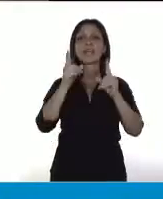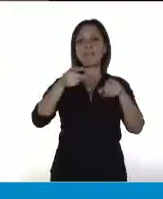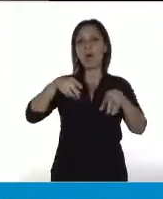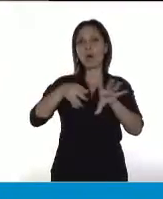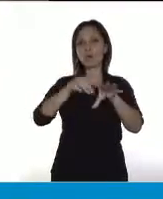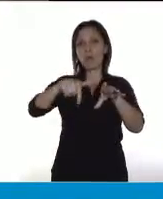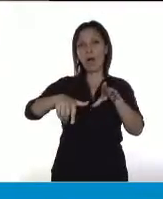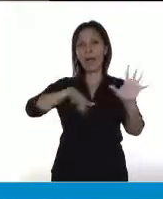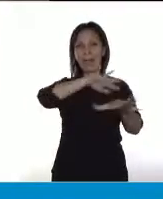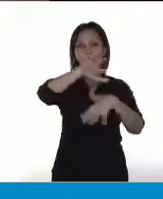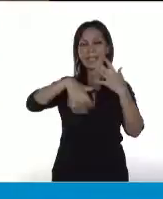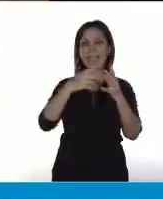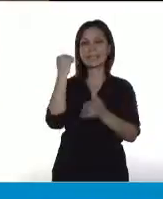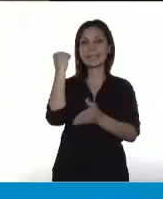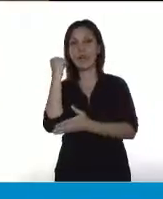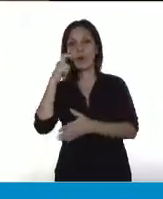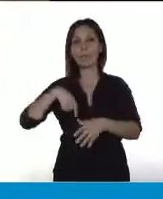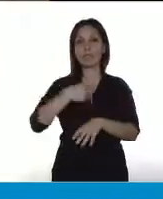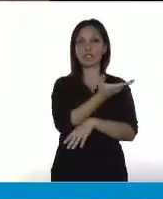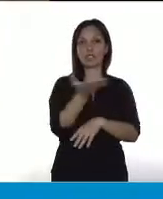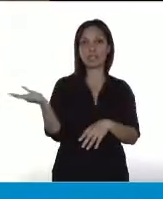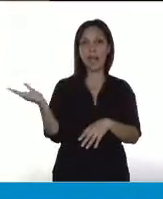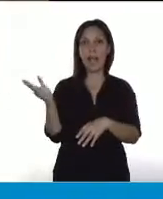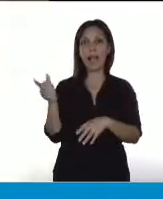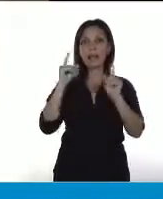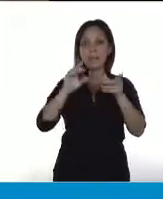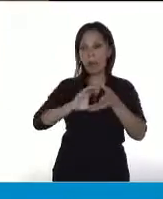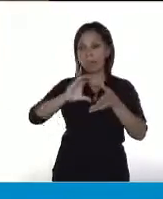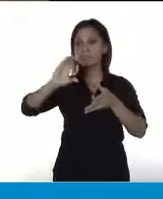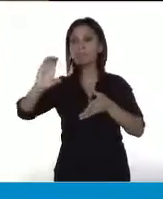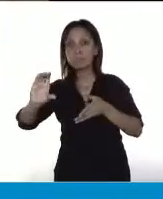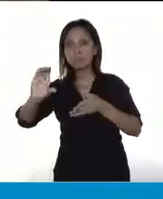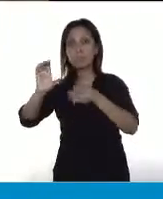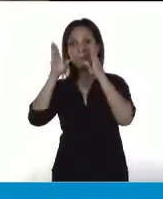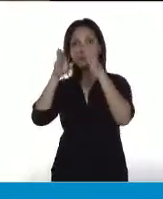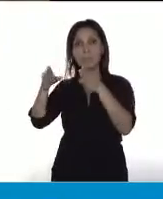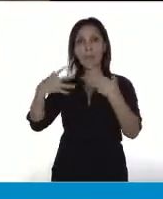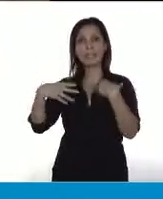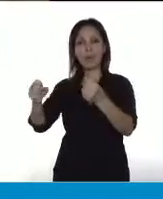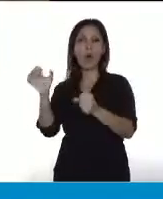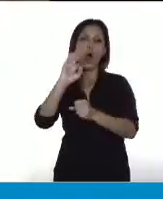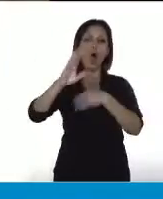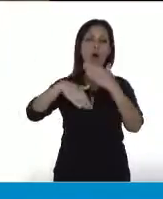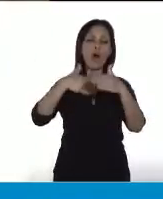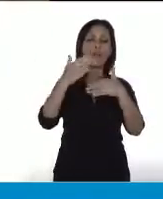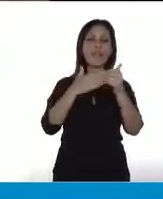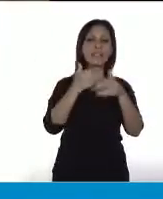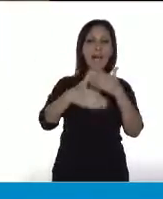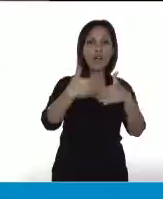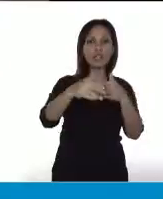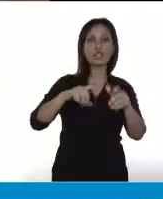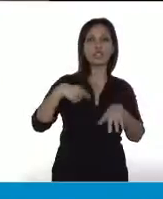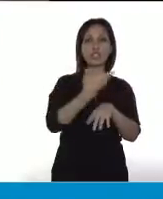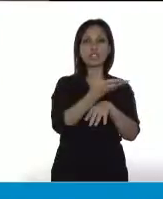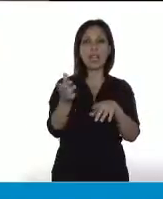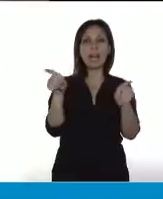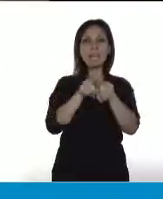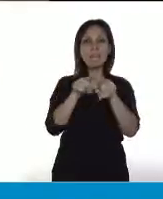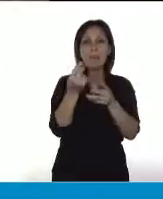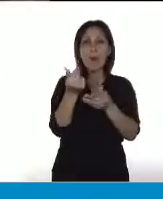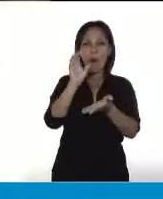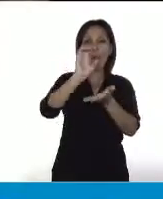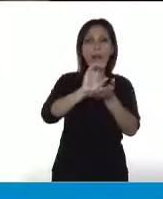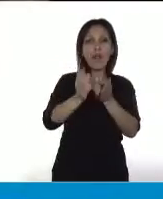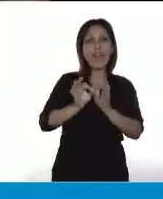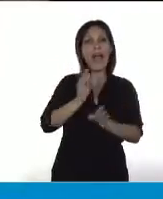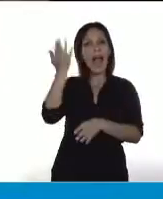social profunda que atravesamos, lo destinado a salud o a desarrollo social queda a niveles del 2018, que fueron